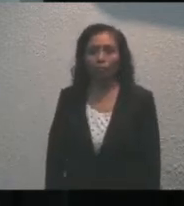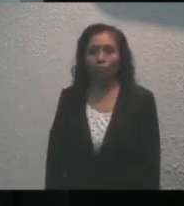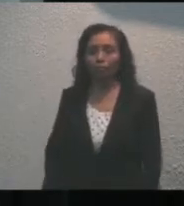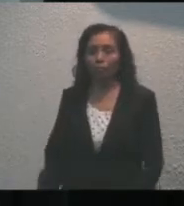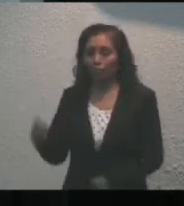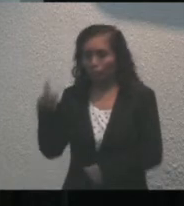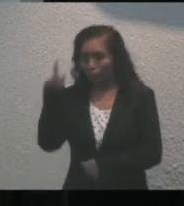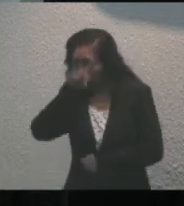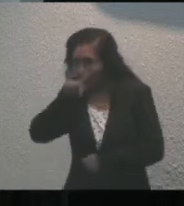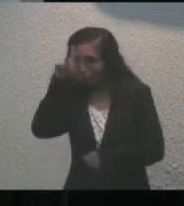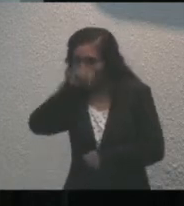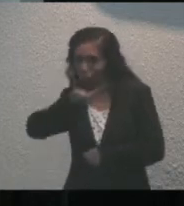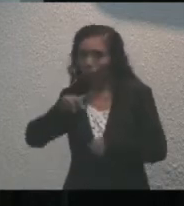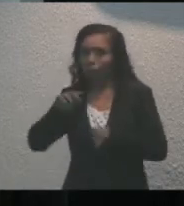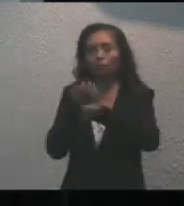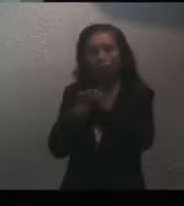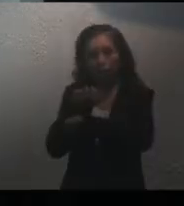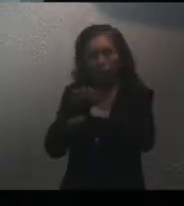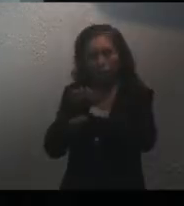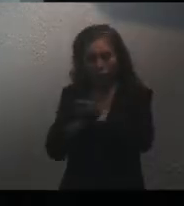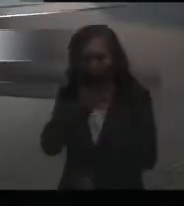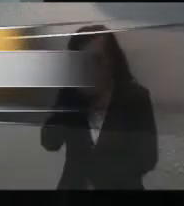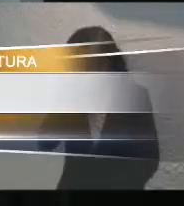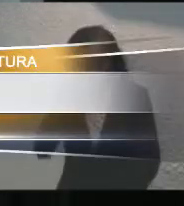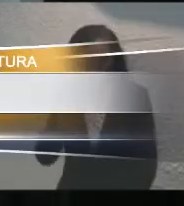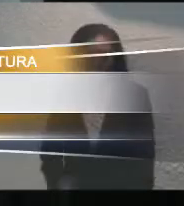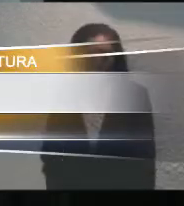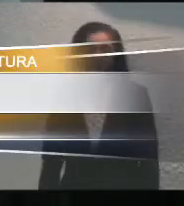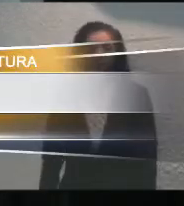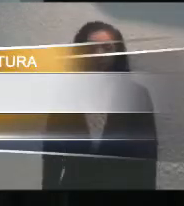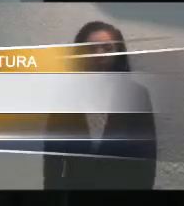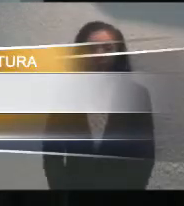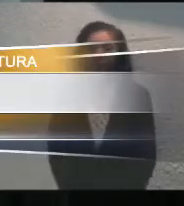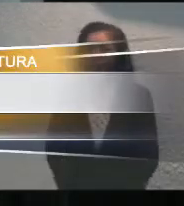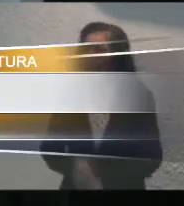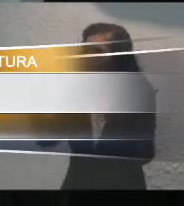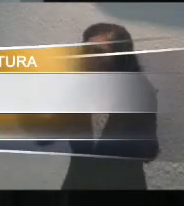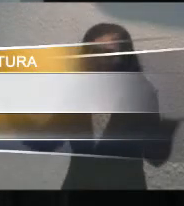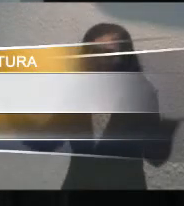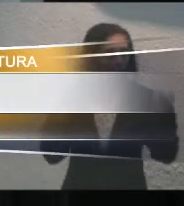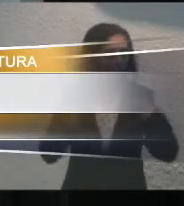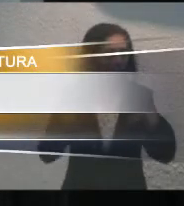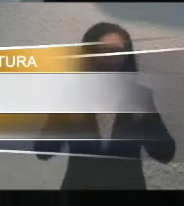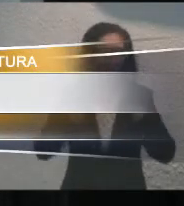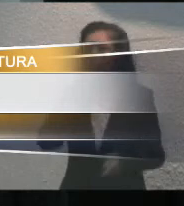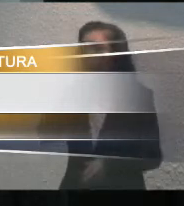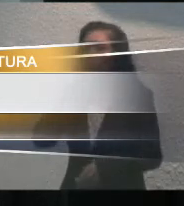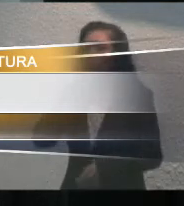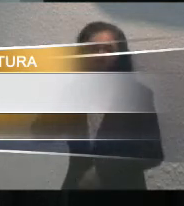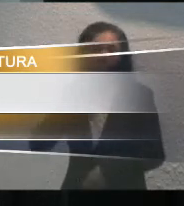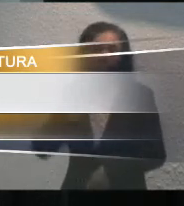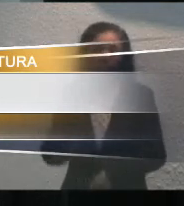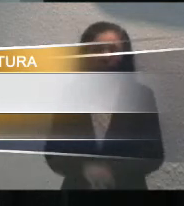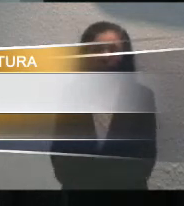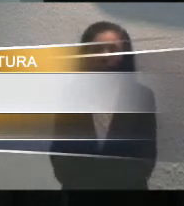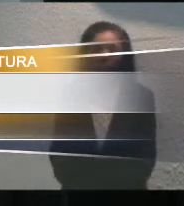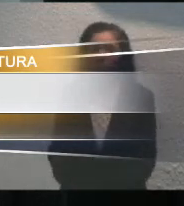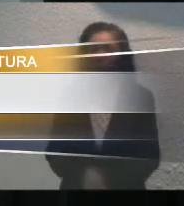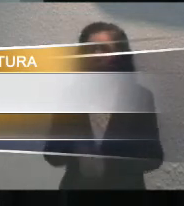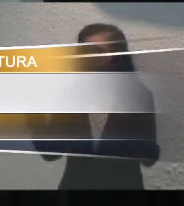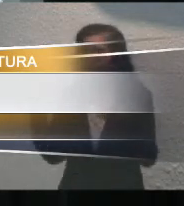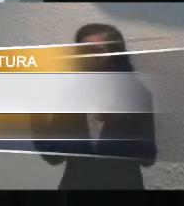de la Judicatura del Estado, público que nos acompaña y también a los que nos siguen a